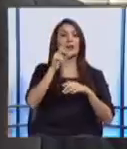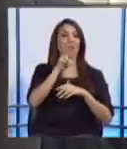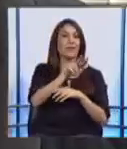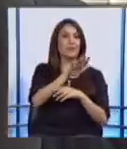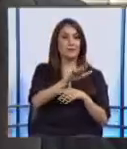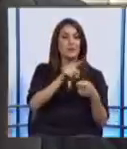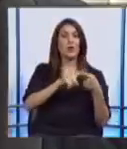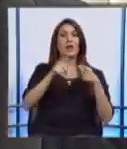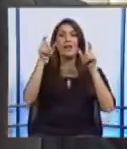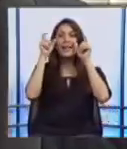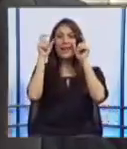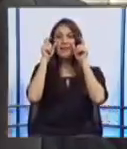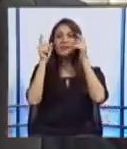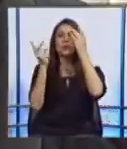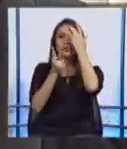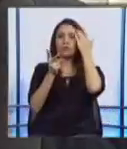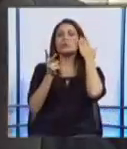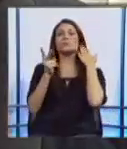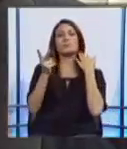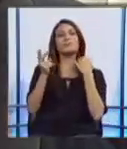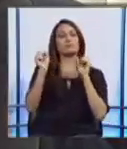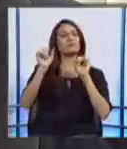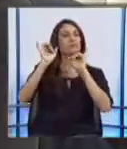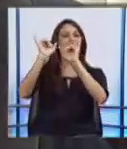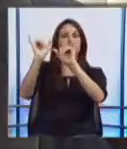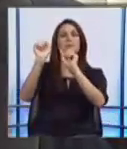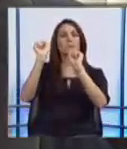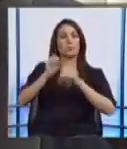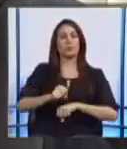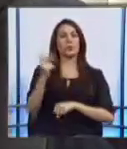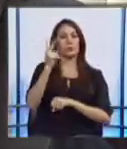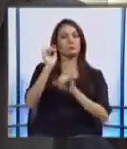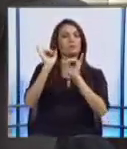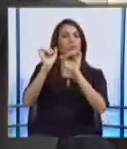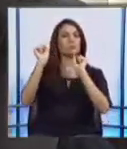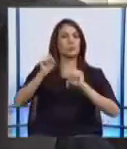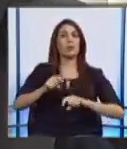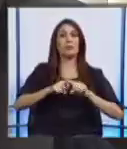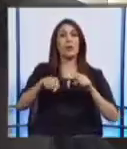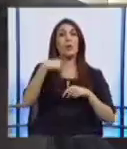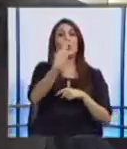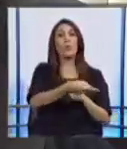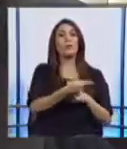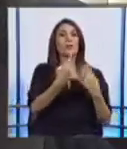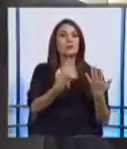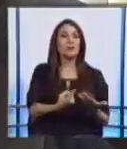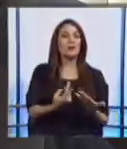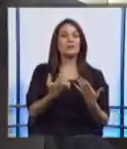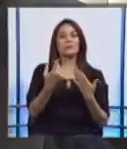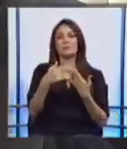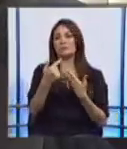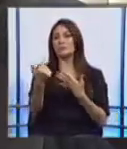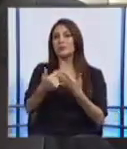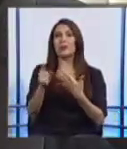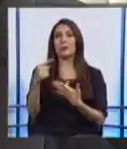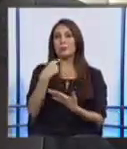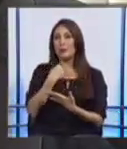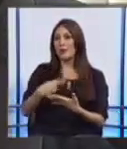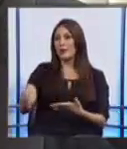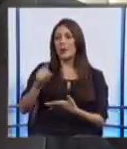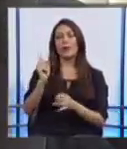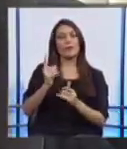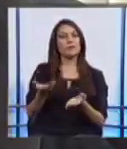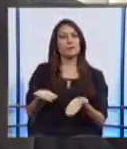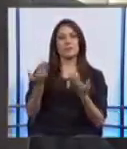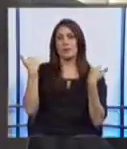saquen la propaganda y la vuelvan a colocar a día seguido, que prácticamente quedaría así, sino que se manejen de acuerdo al calendario, pues cumpliendo la normativa